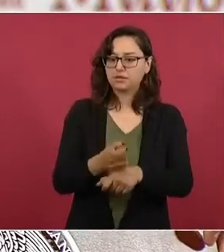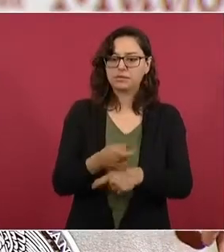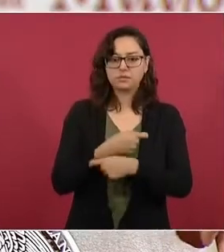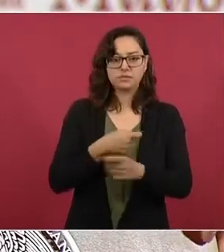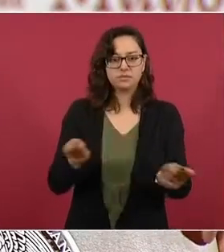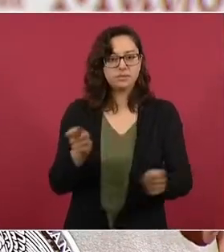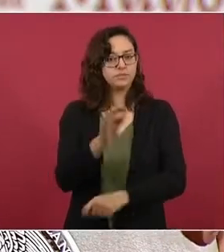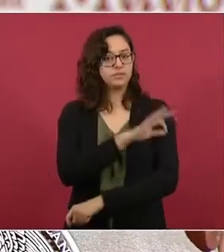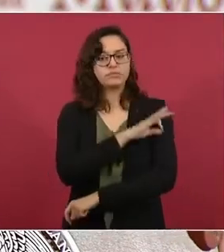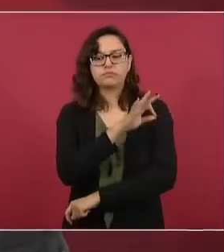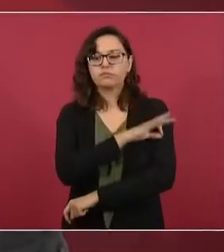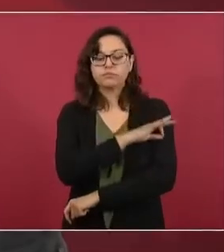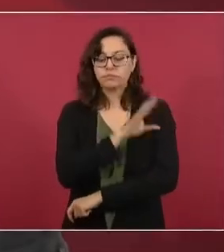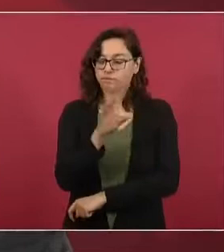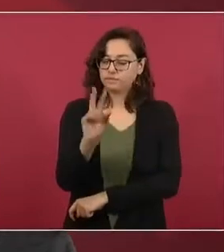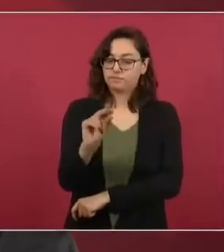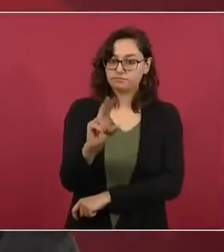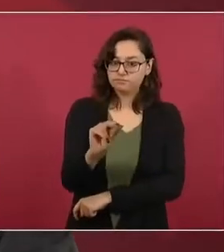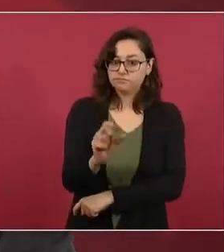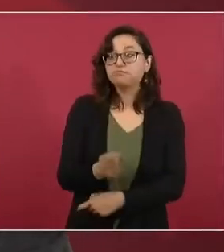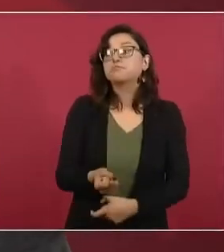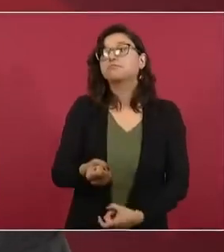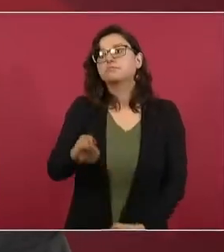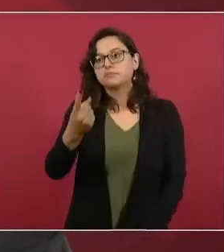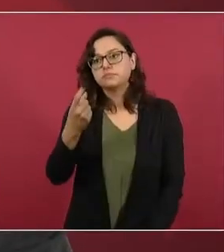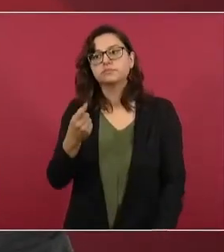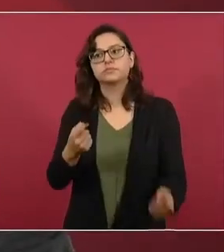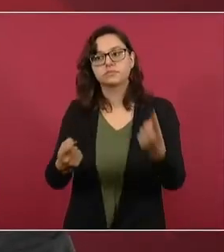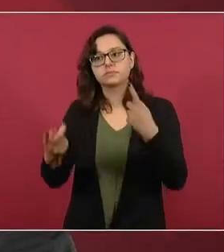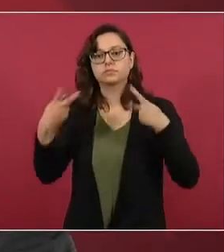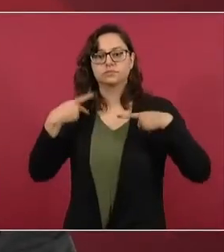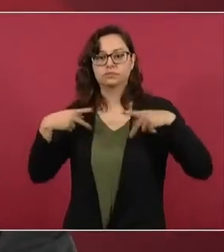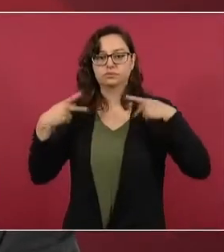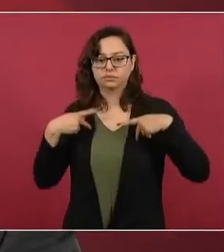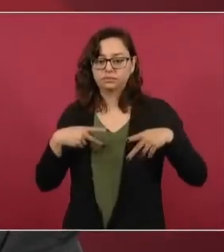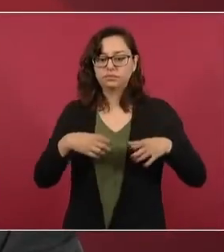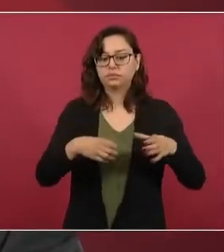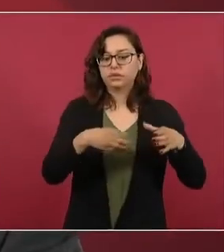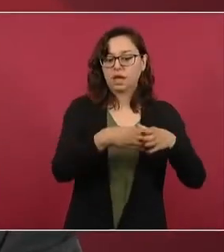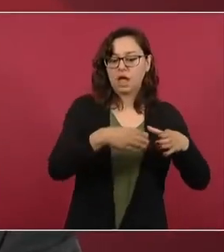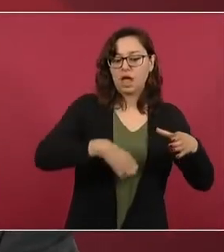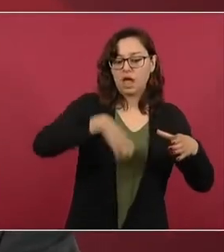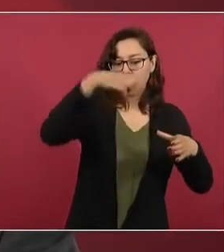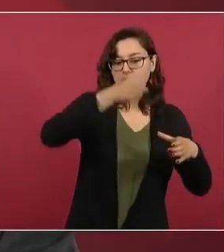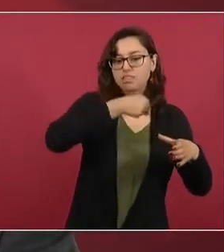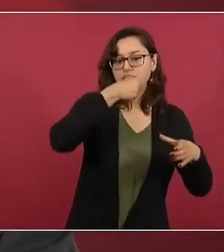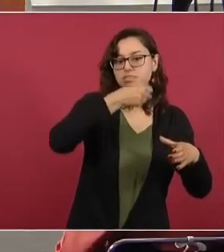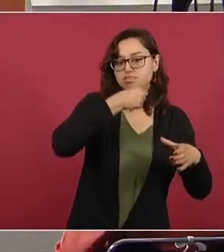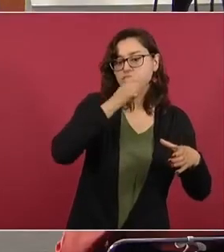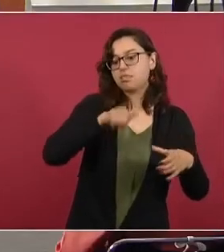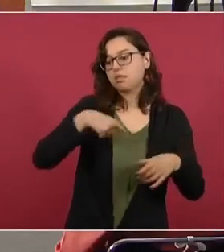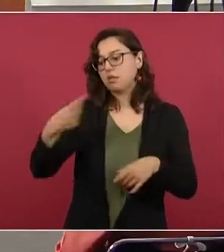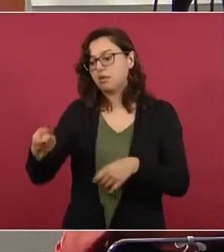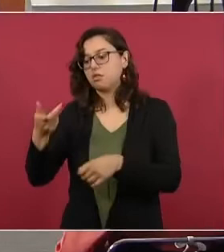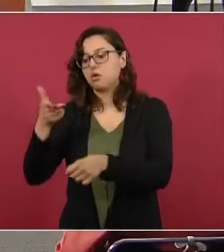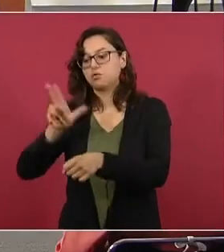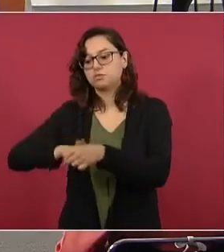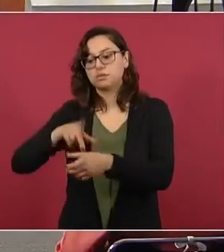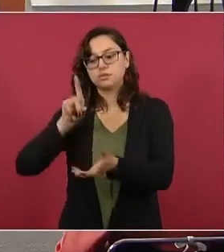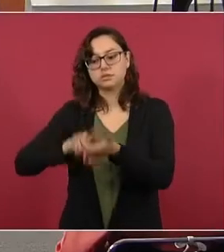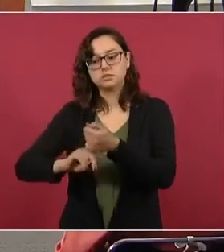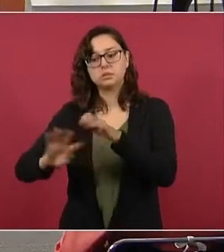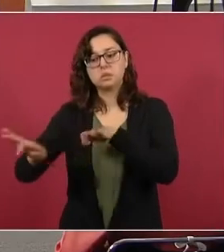razones clínicas puede ser recomendable que estos dos grupos poblacionales pudieran tener una cuarta dosis. Esa es la